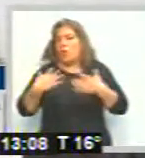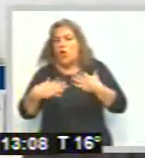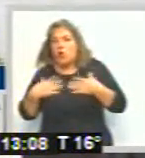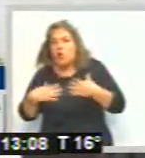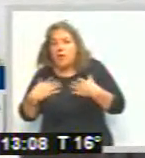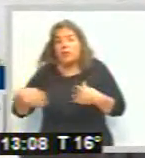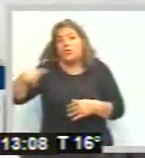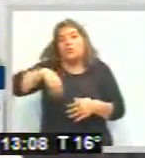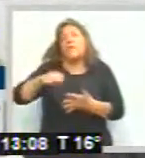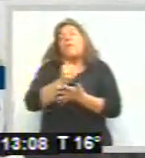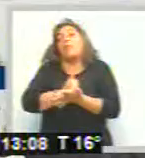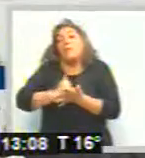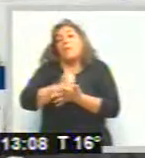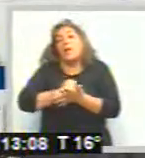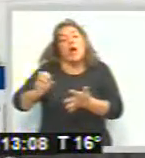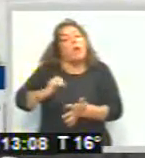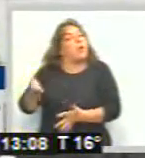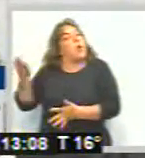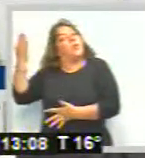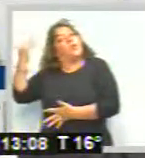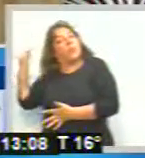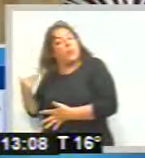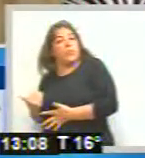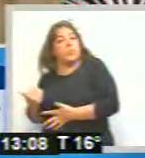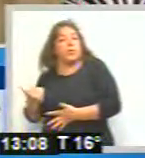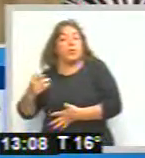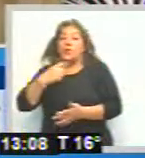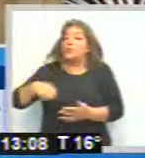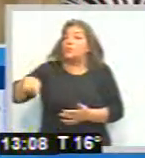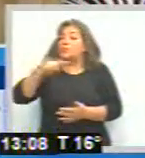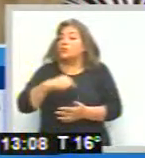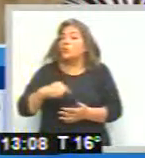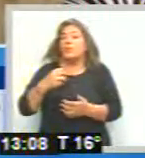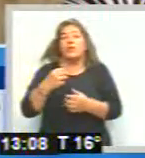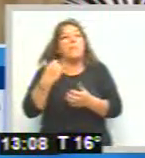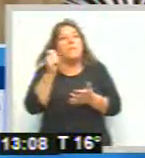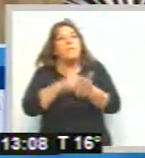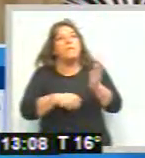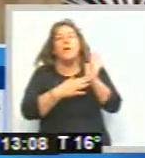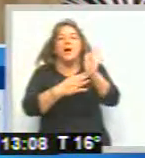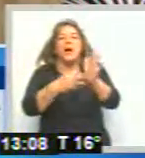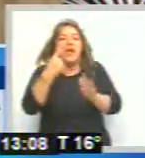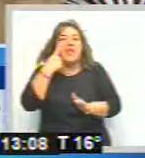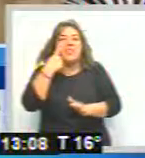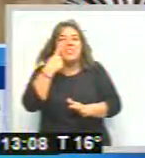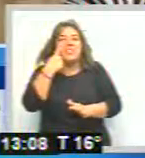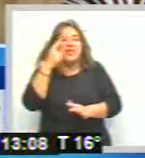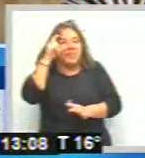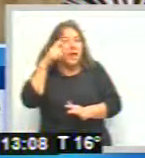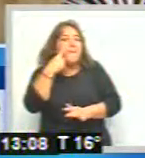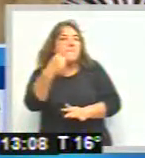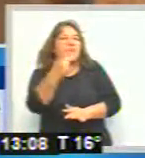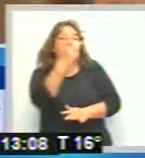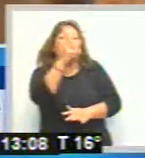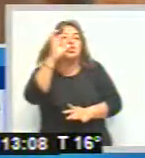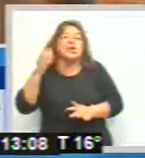estamos esperando desde hace muchísimo. Nosotros el 29 de abril presentamos 10.200 firmas en papel que venimos juntando